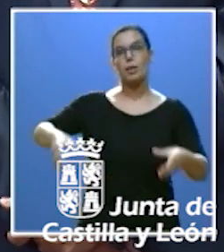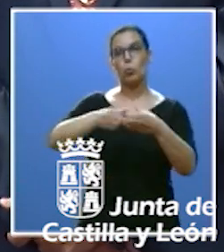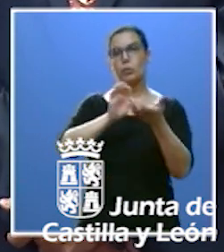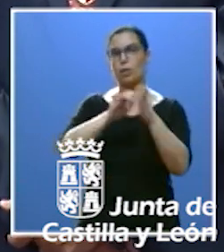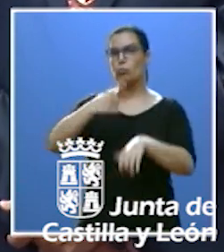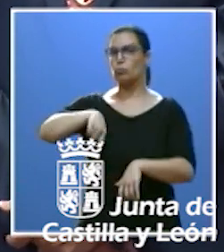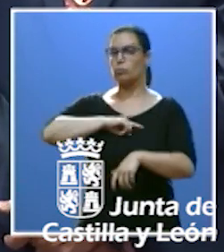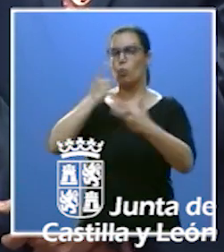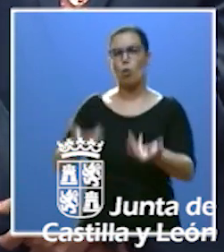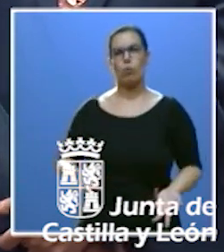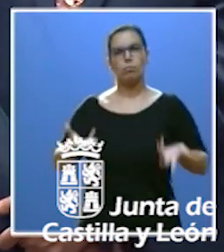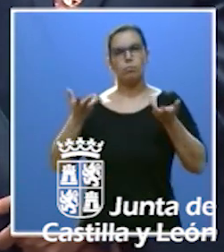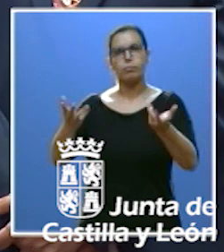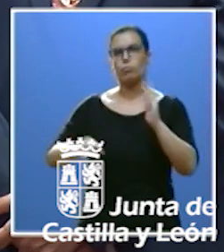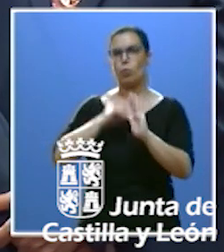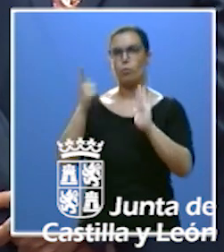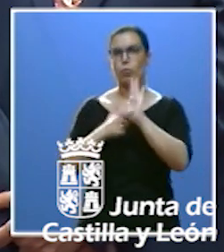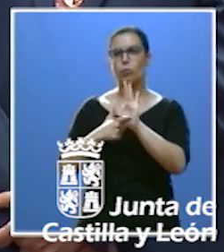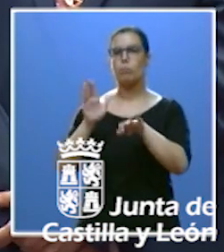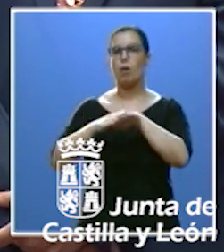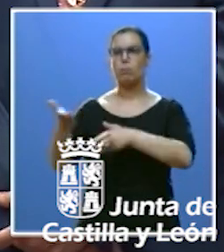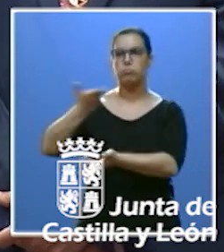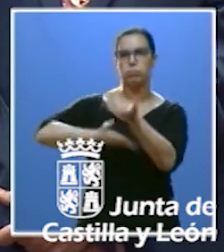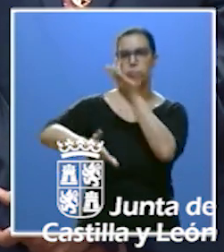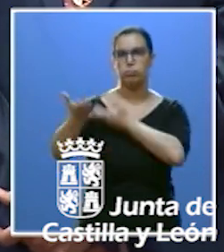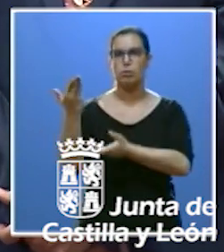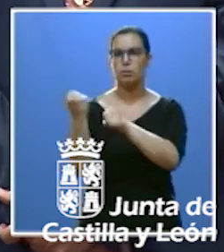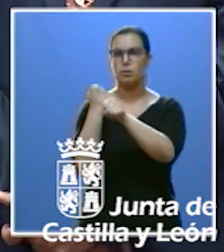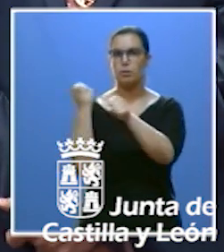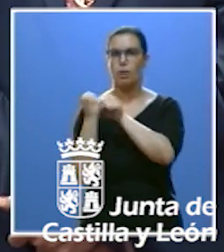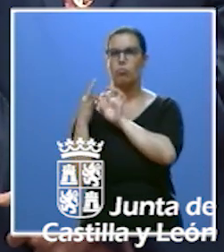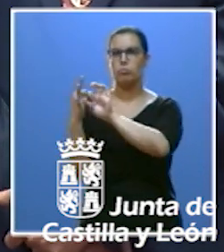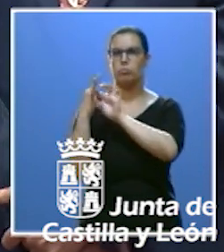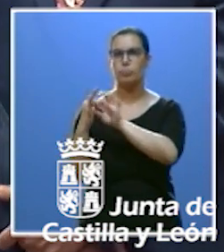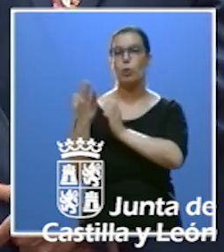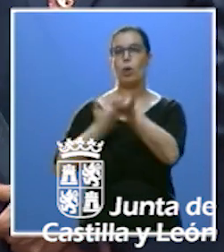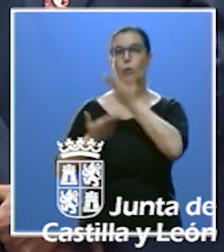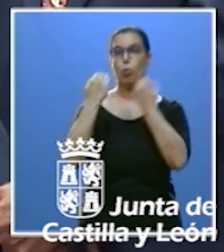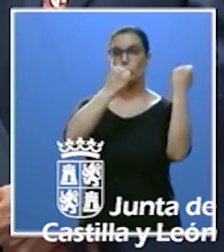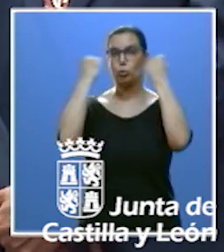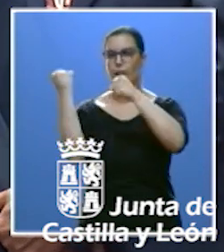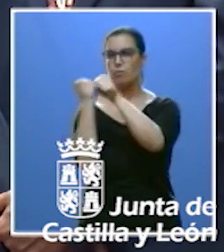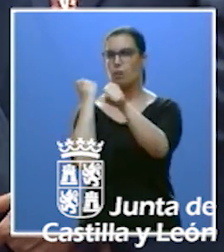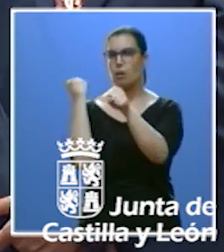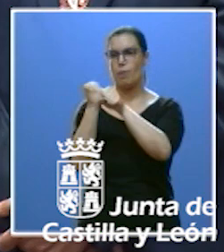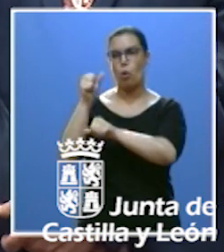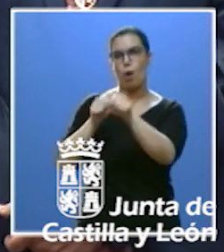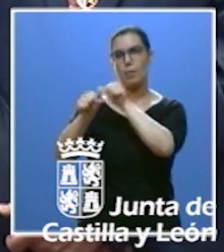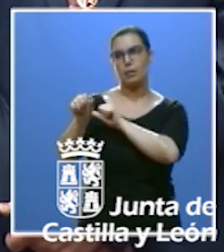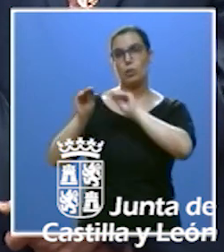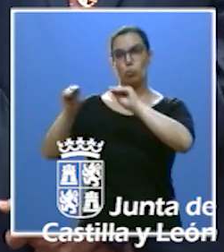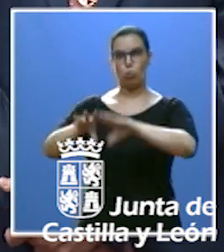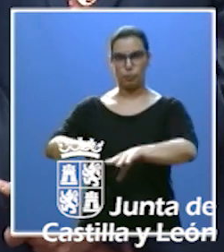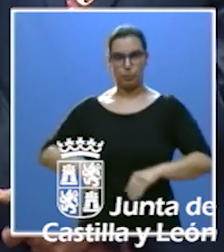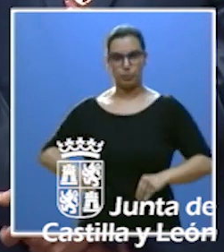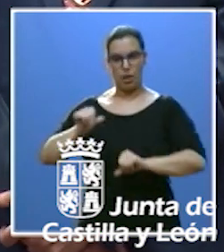plena disposición para abordar conjuntamente y desde la cooperación institucional las tareas que desde hoy asume.